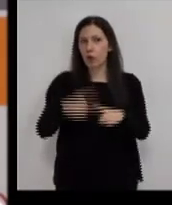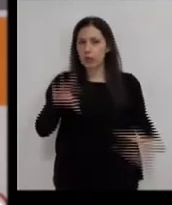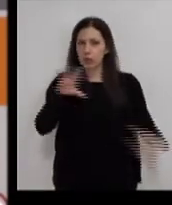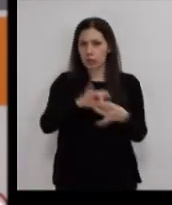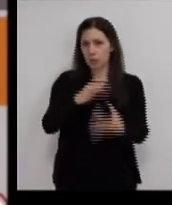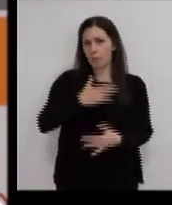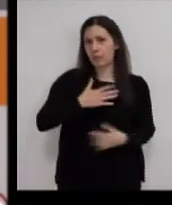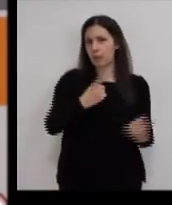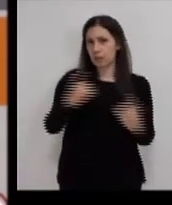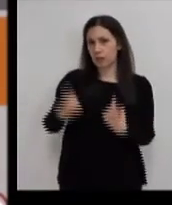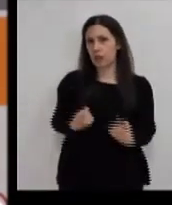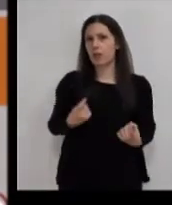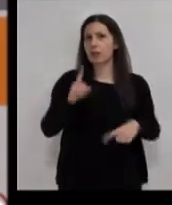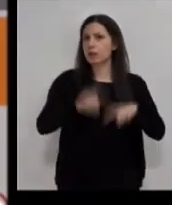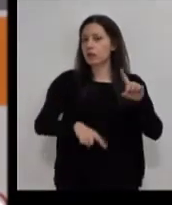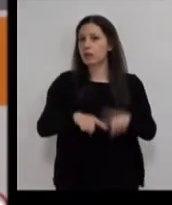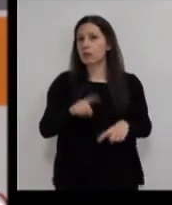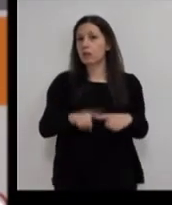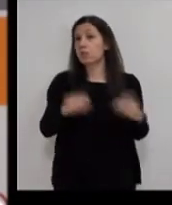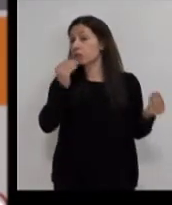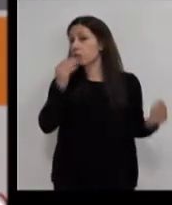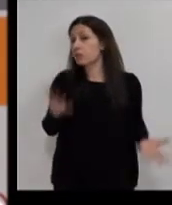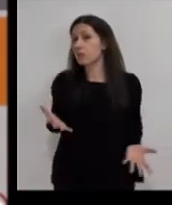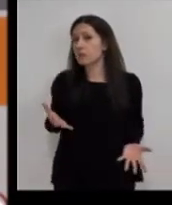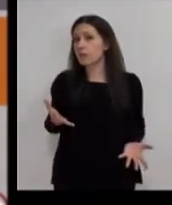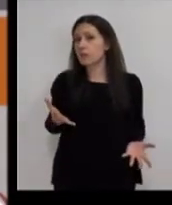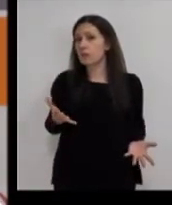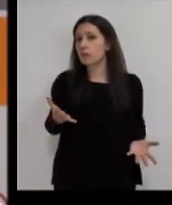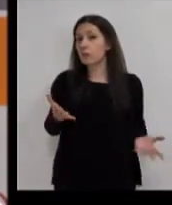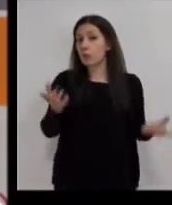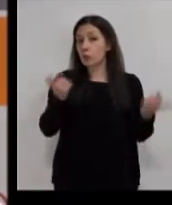además permite buscar establecimientos a tu medida.